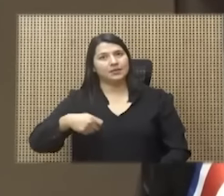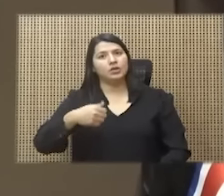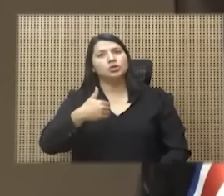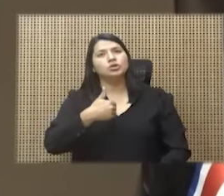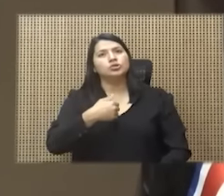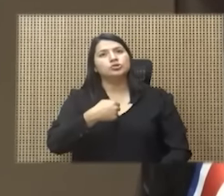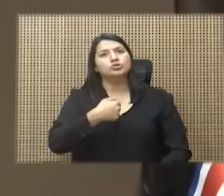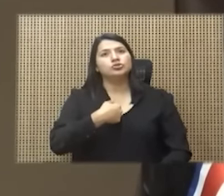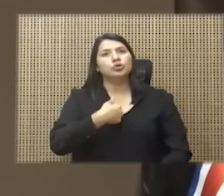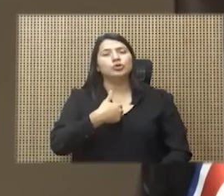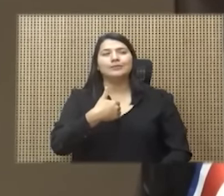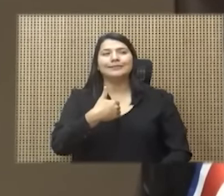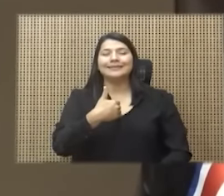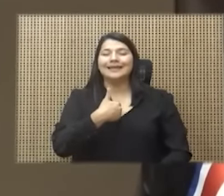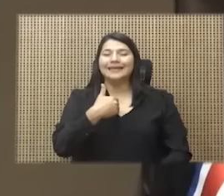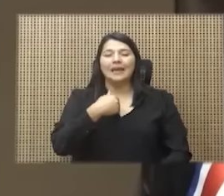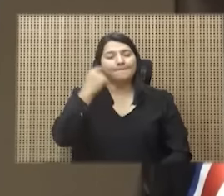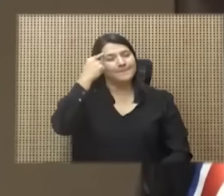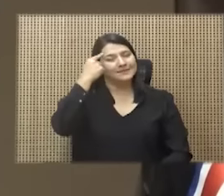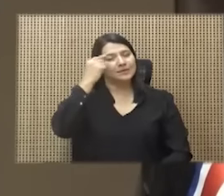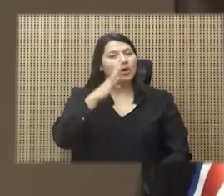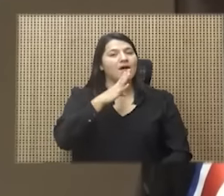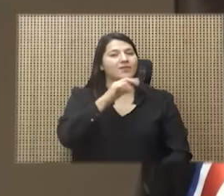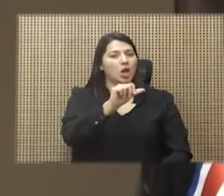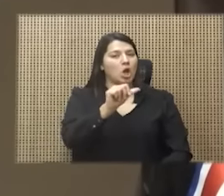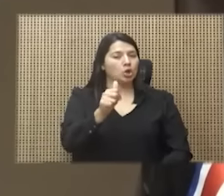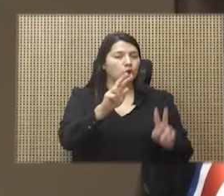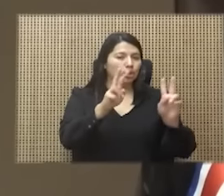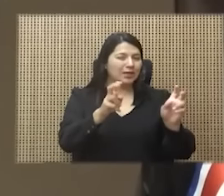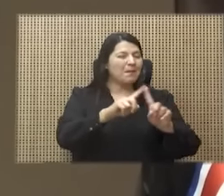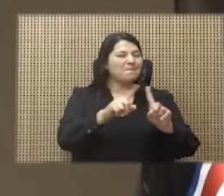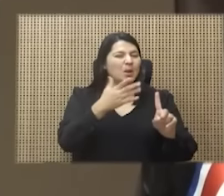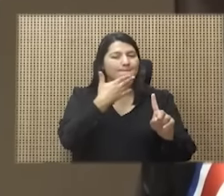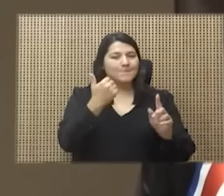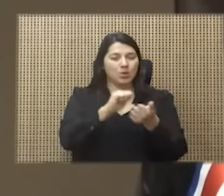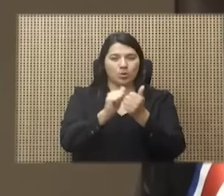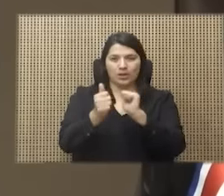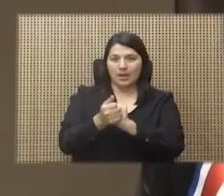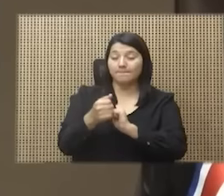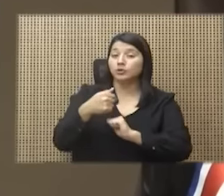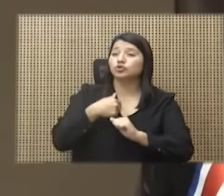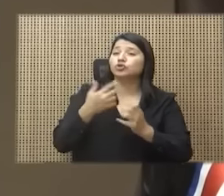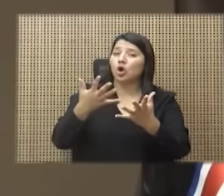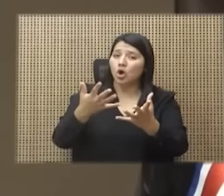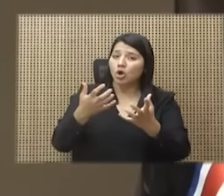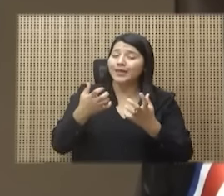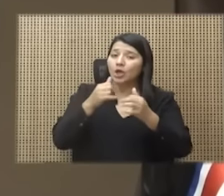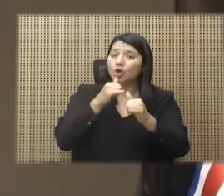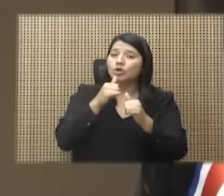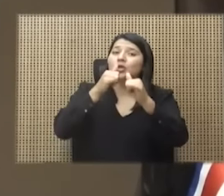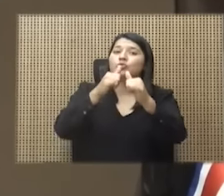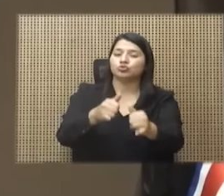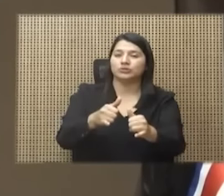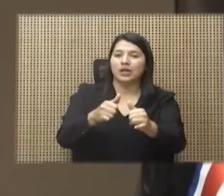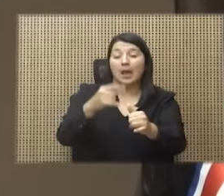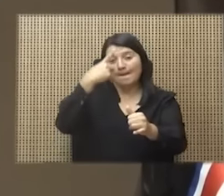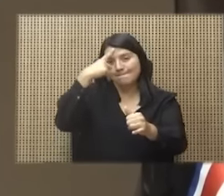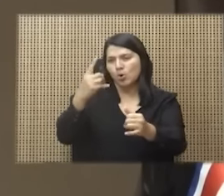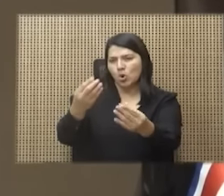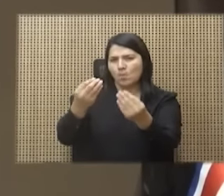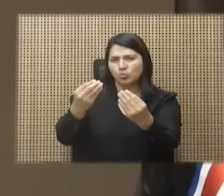hoy. Quiero hoy hacer una denuncia en nombre de muchas personas que día a día tratan de hacer grande a